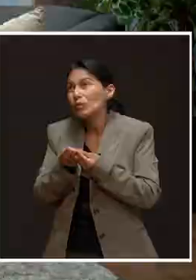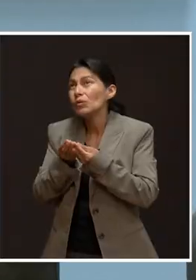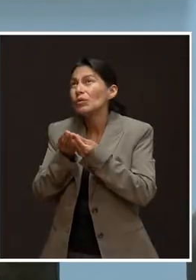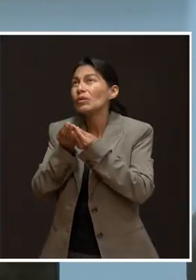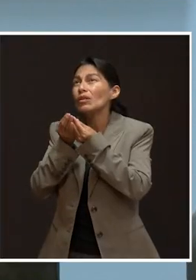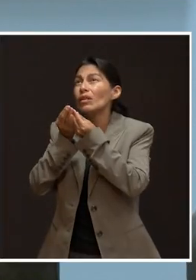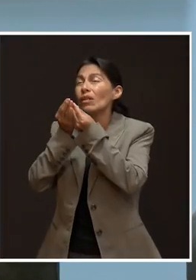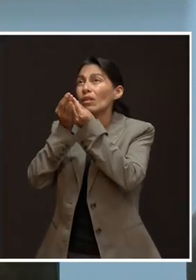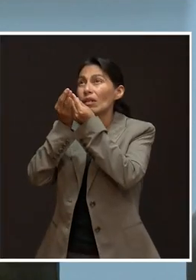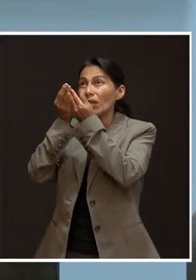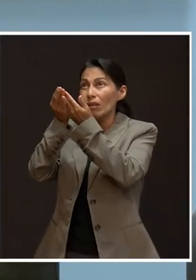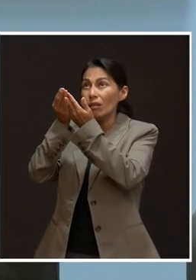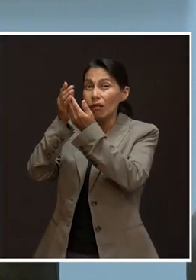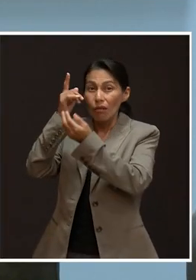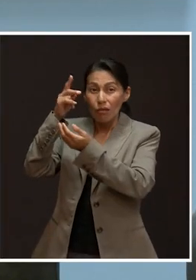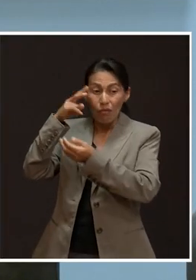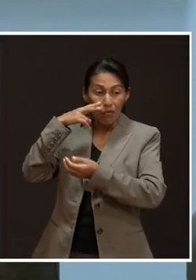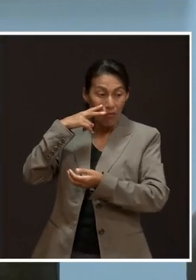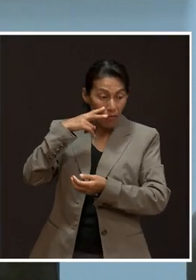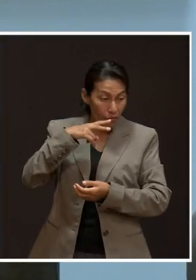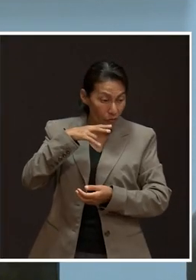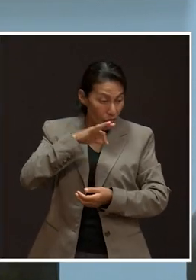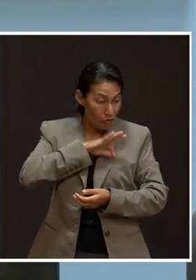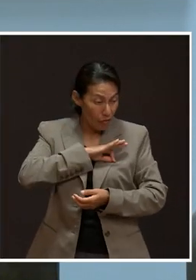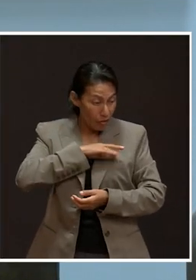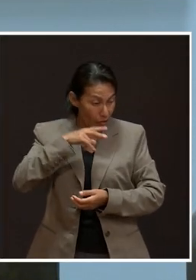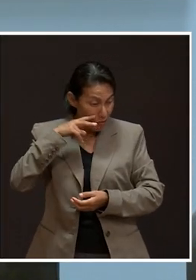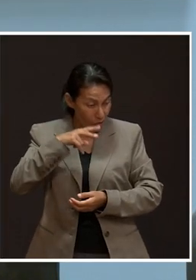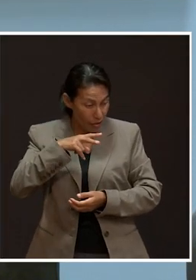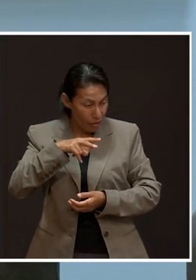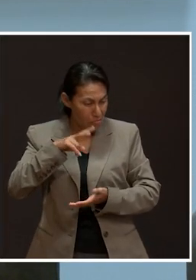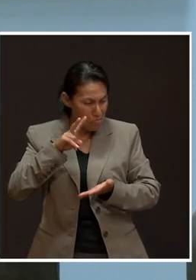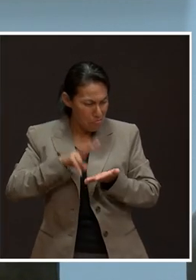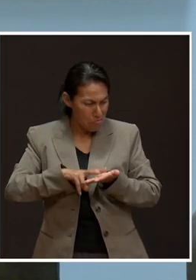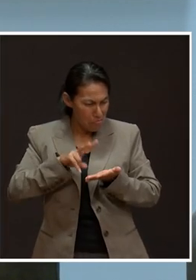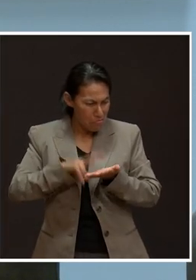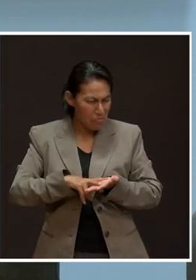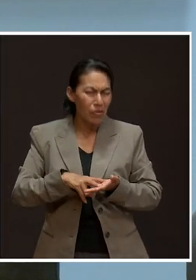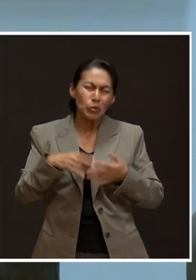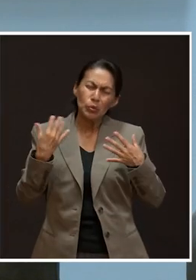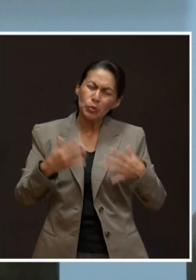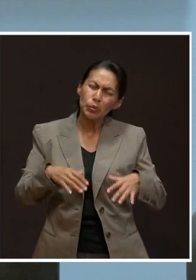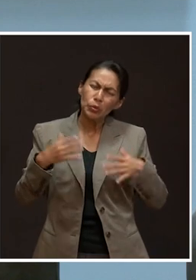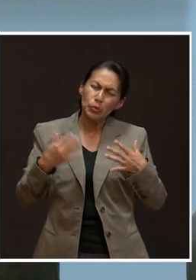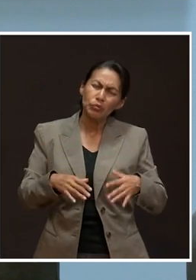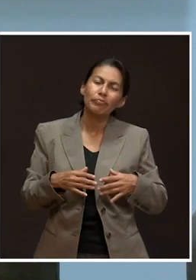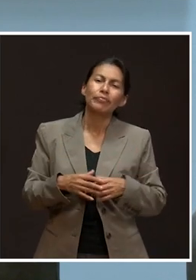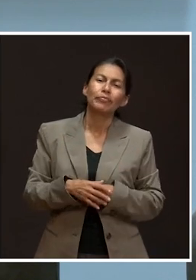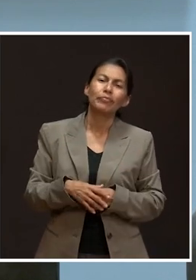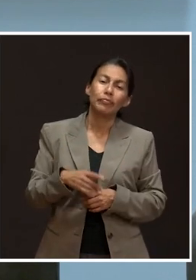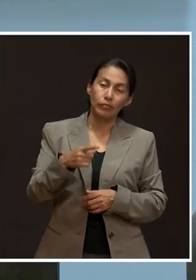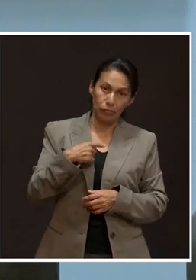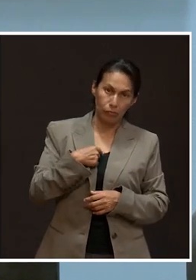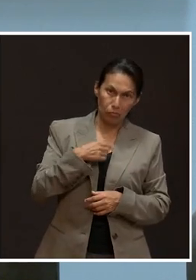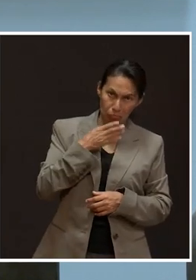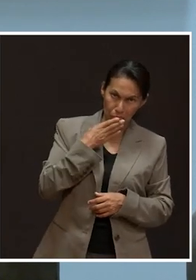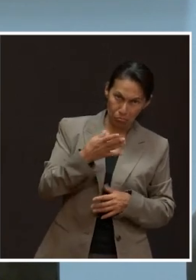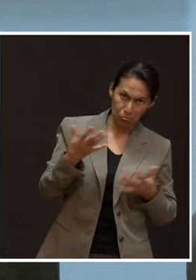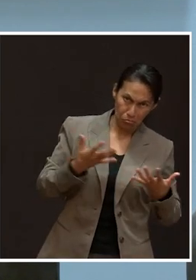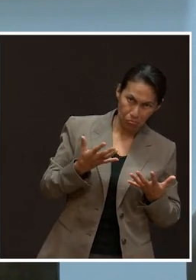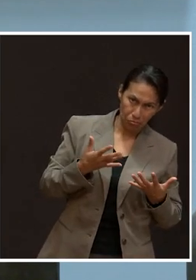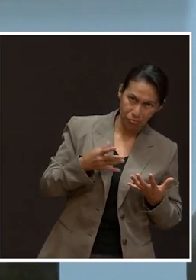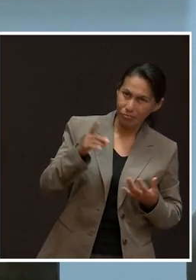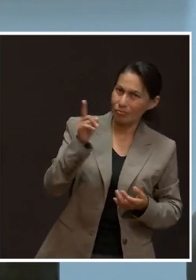Que Él honrará nuestra fe. No porque tengamos algún mérito. Los méritos son los de